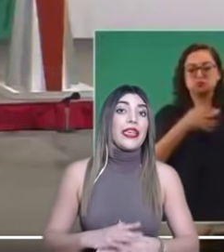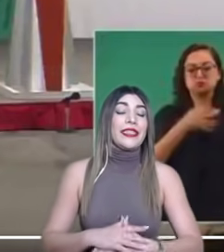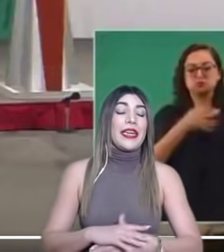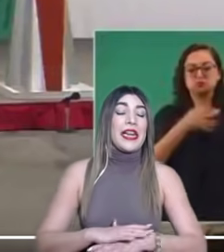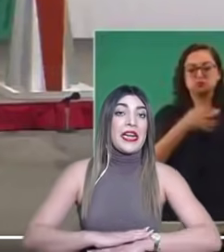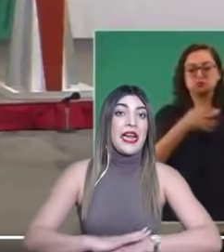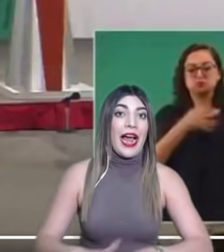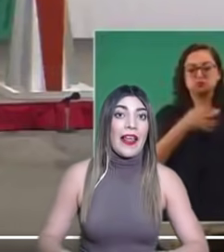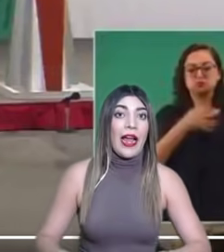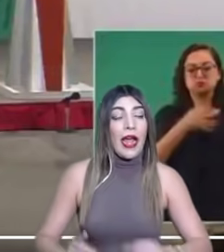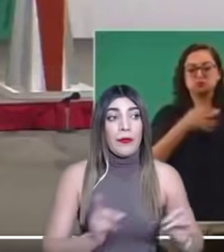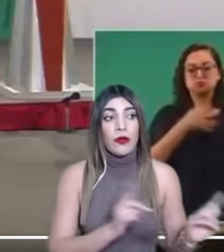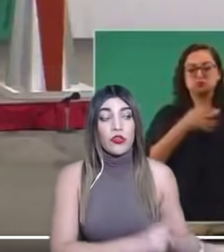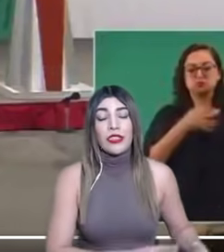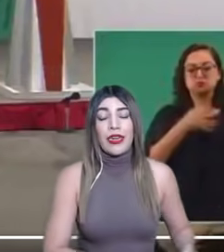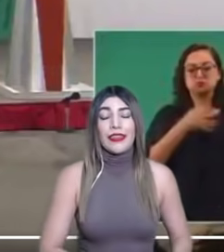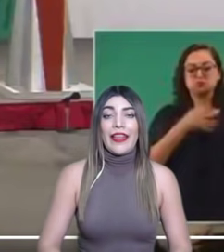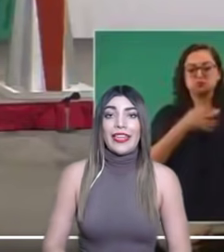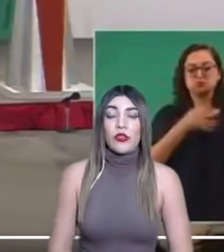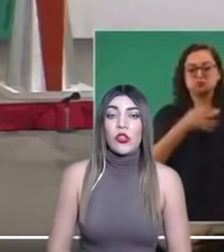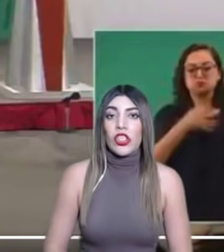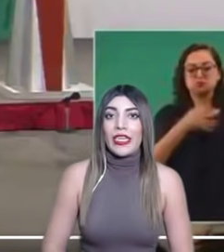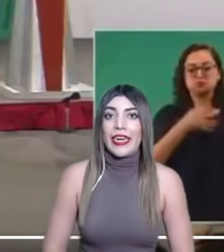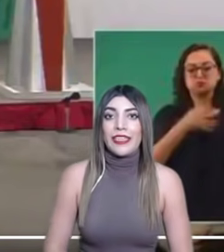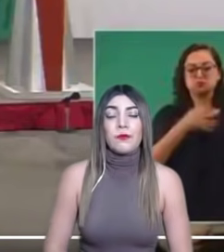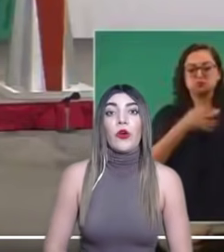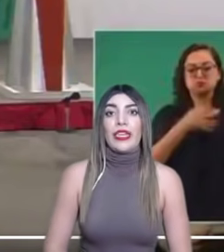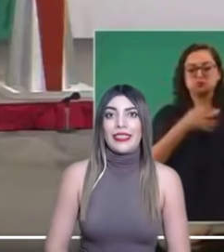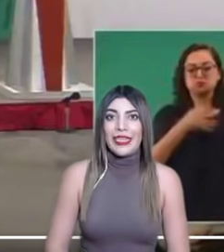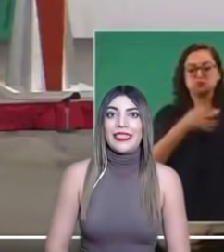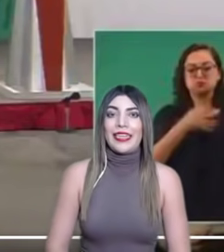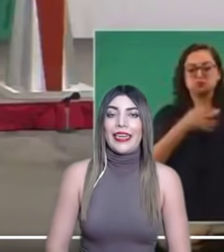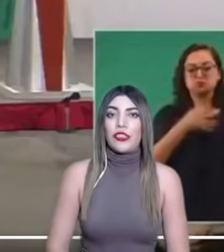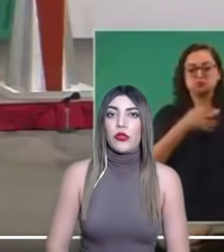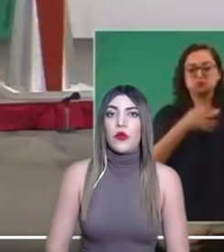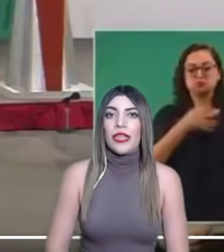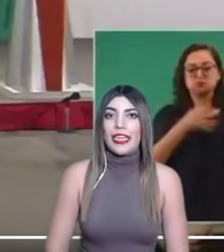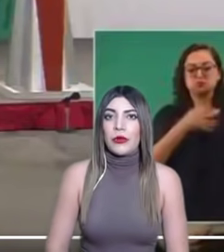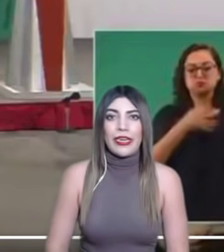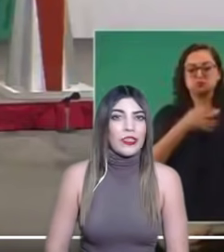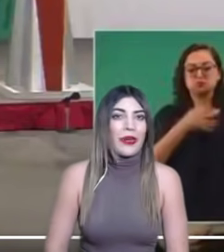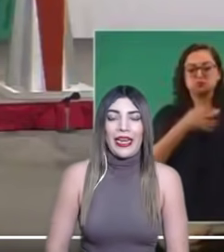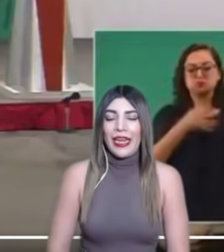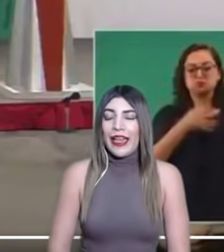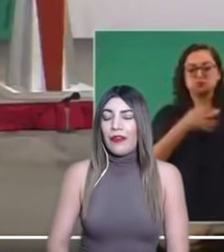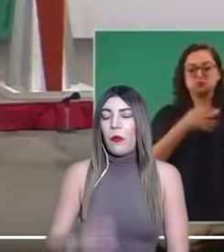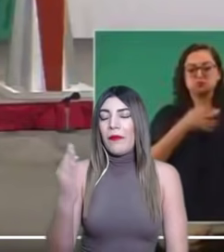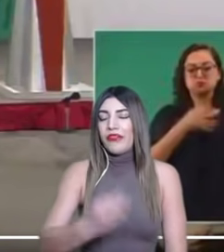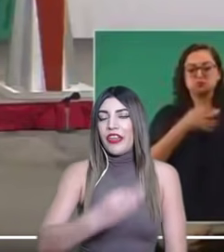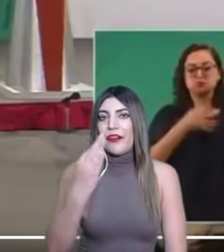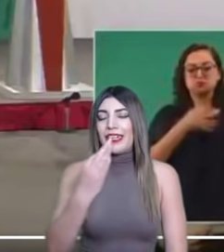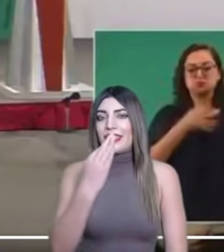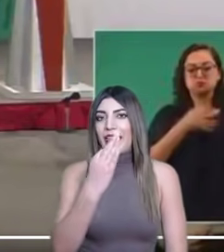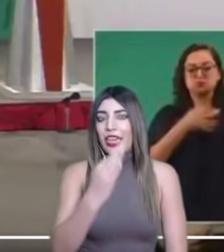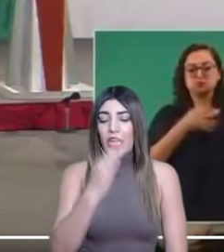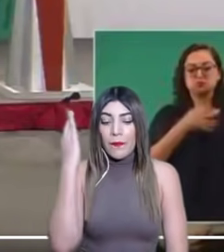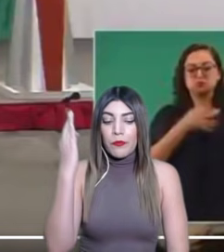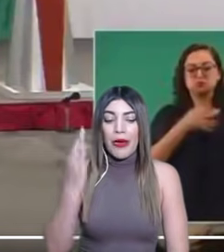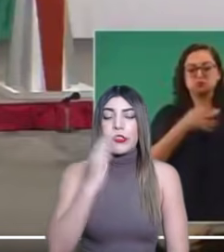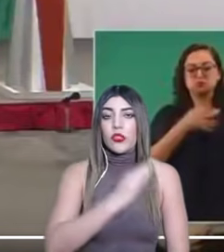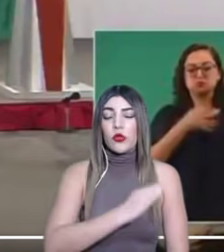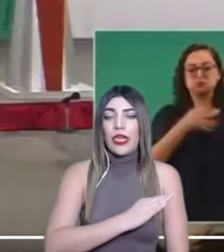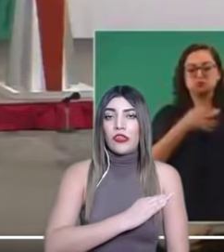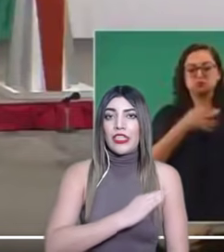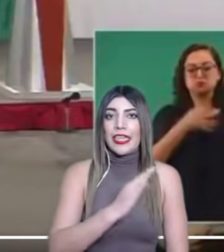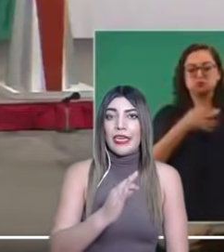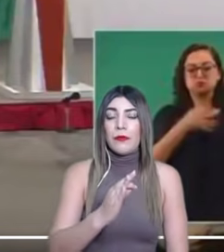no dicen nada. Pero no se tratara de hace unos ayeres porque sí decían que esto era un delito electoral. ¡Cuánta falsedad!